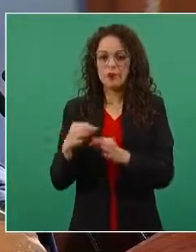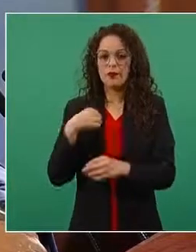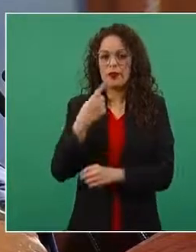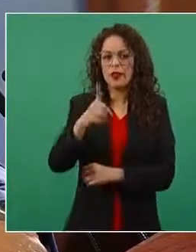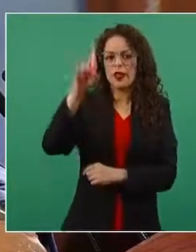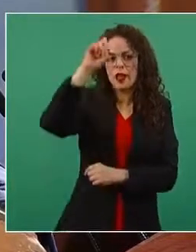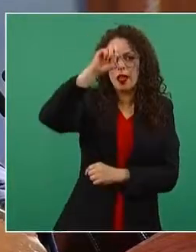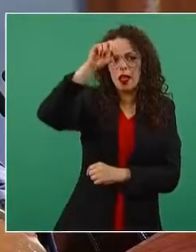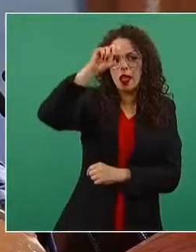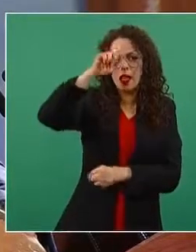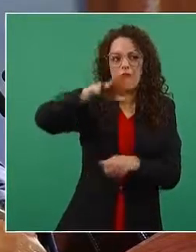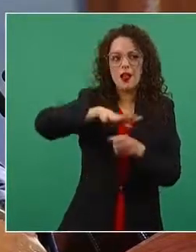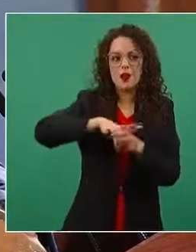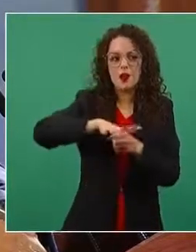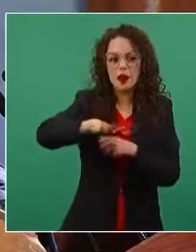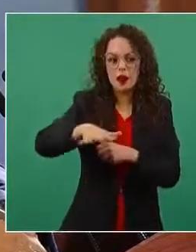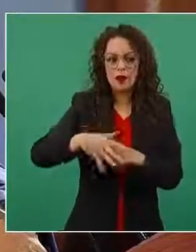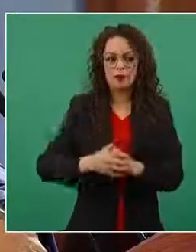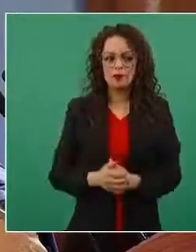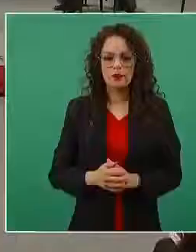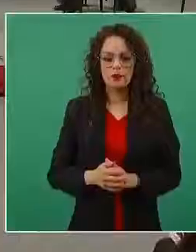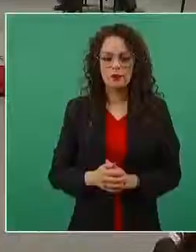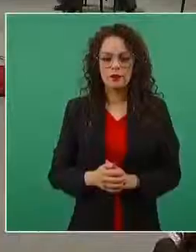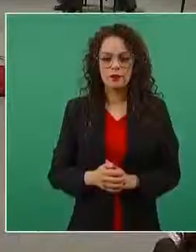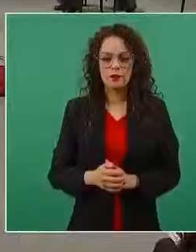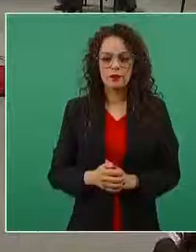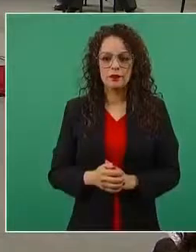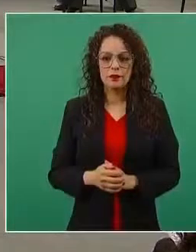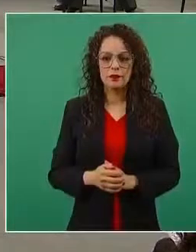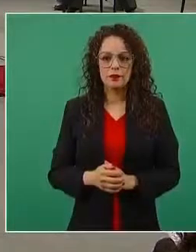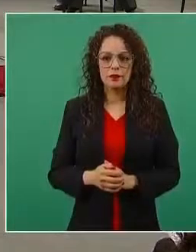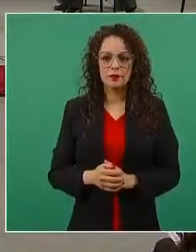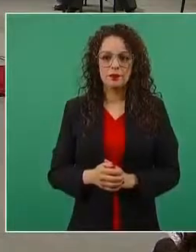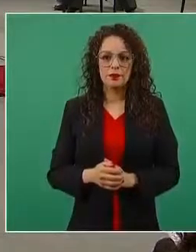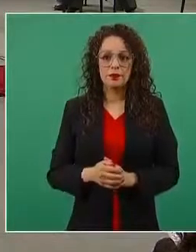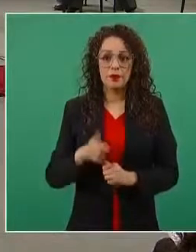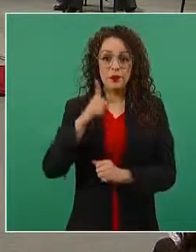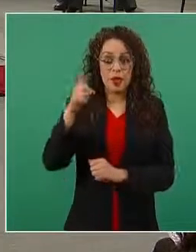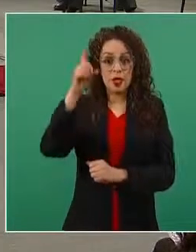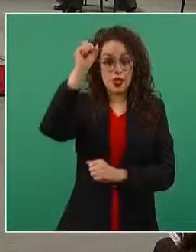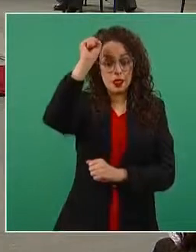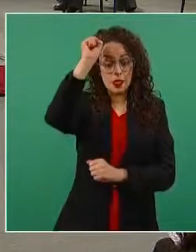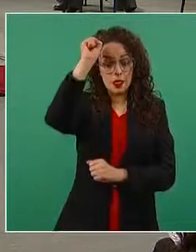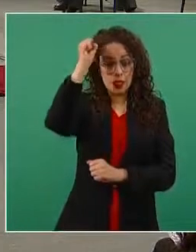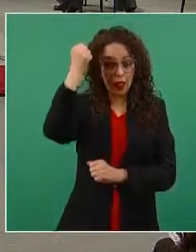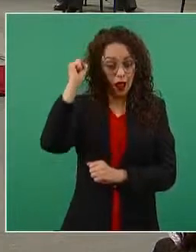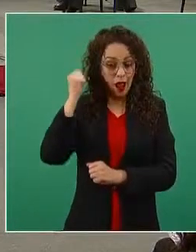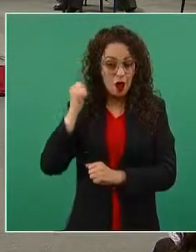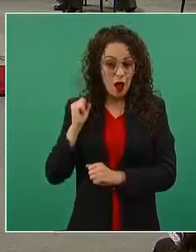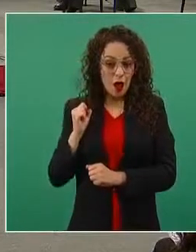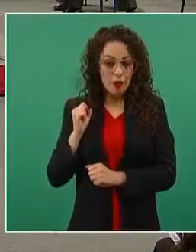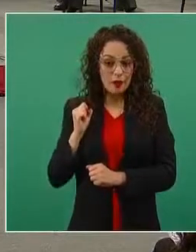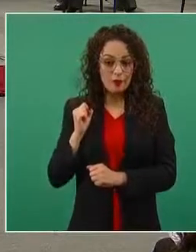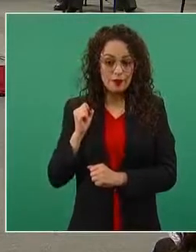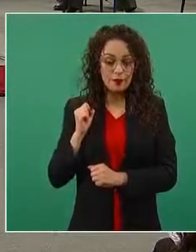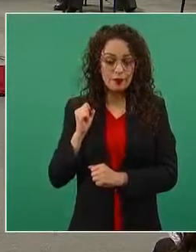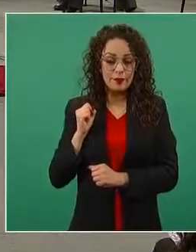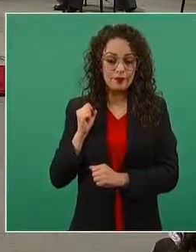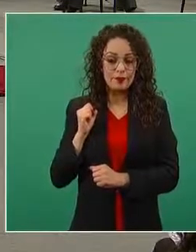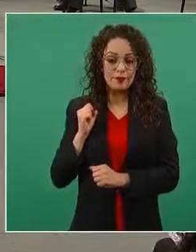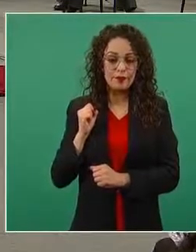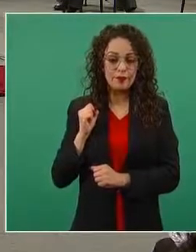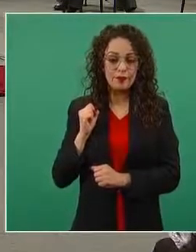recomienda, pues ya podrían en Sinaloa, como lo